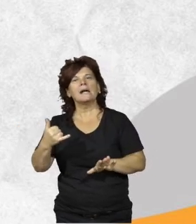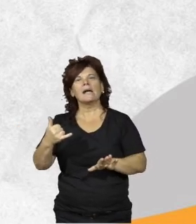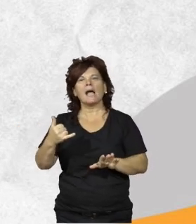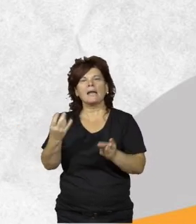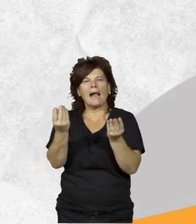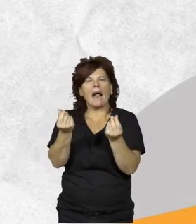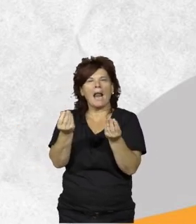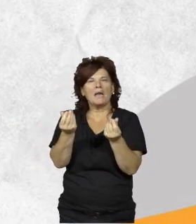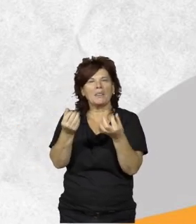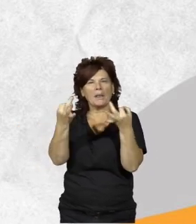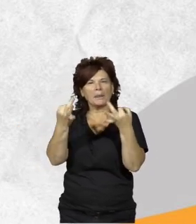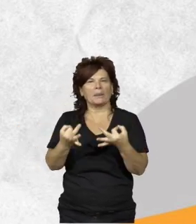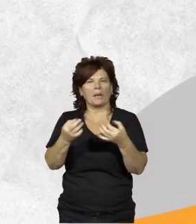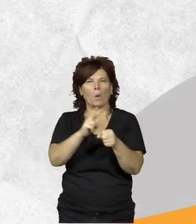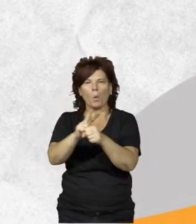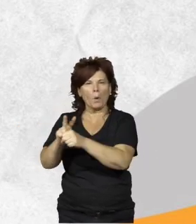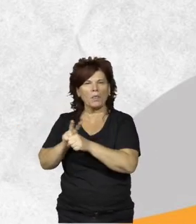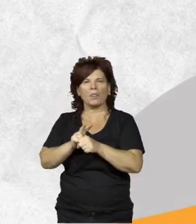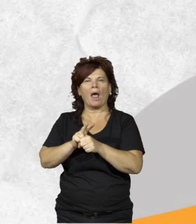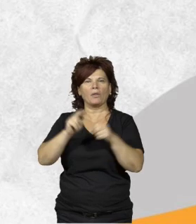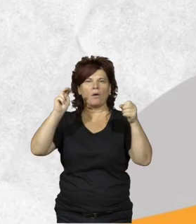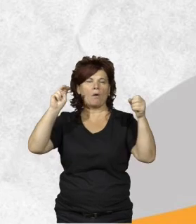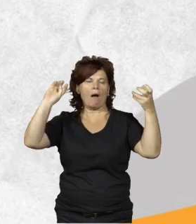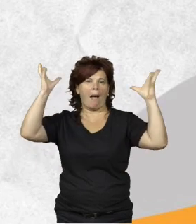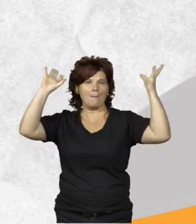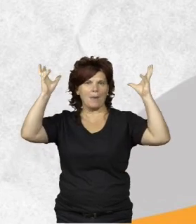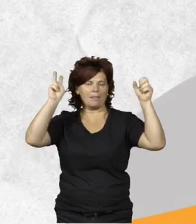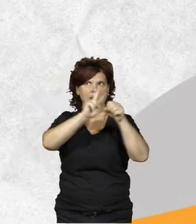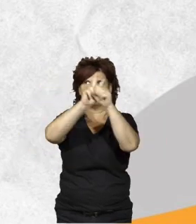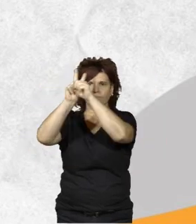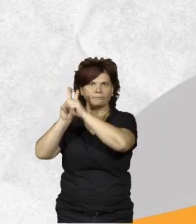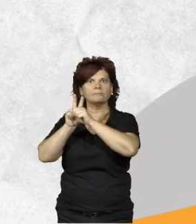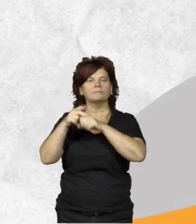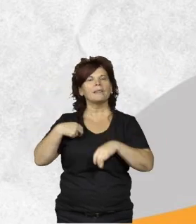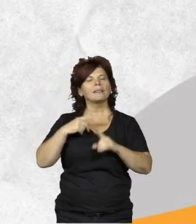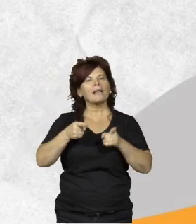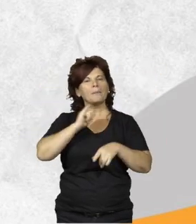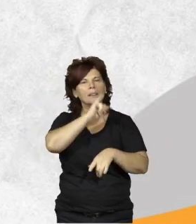excelente calidad y en el cuidado y preservación del medio ambiente. También, como mencionamos, es